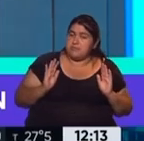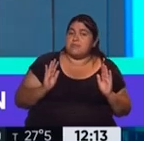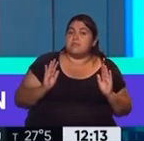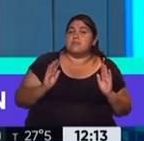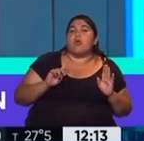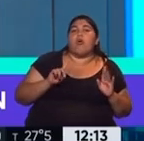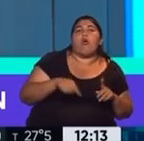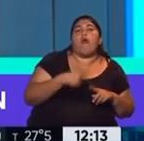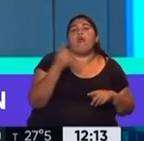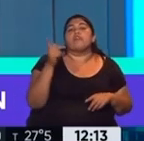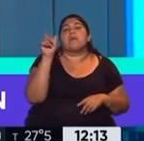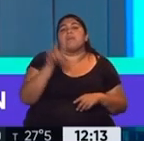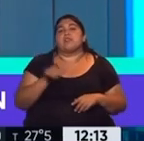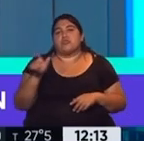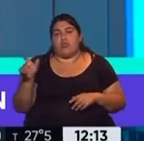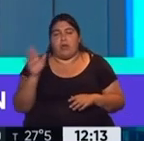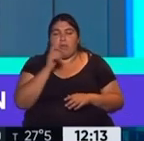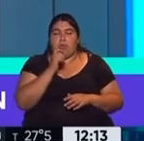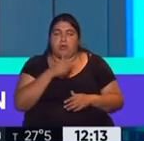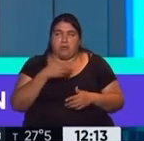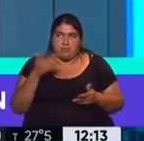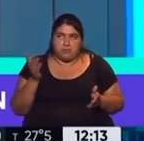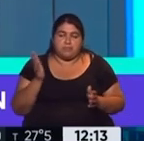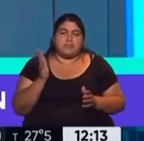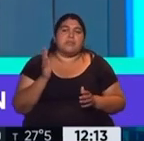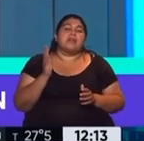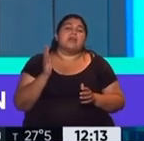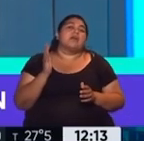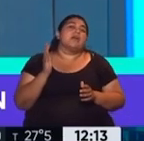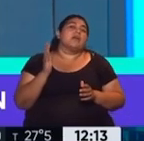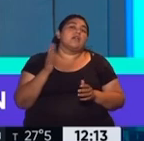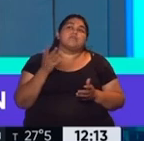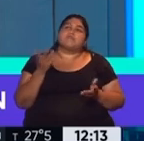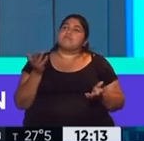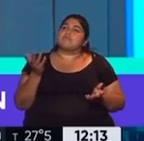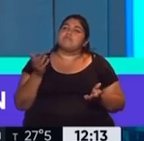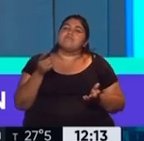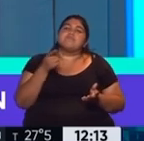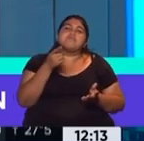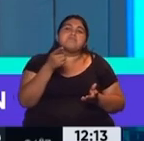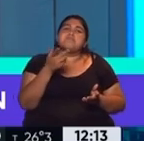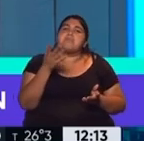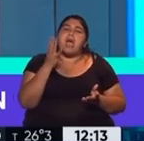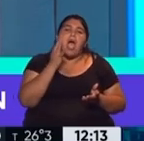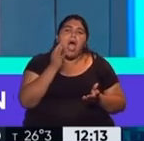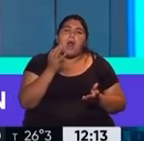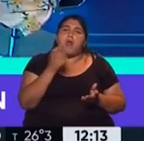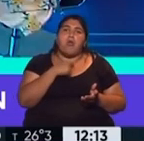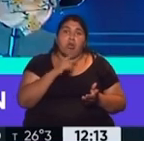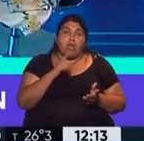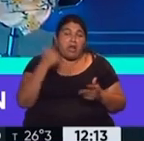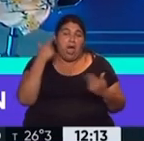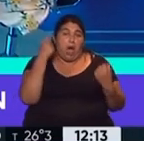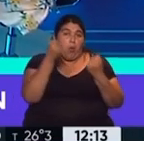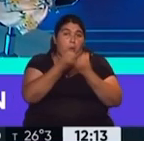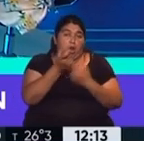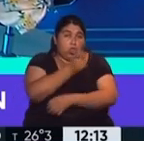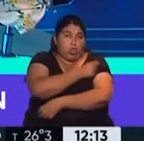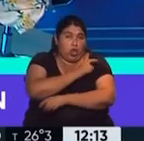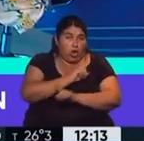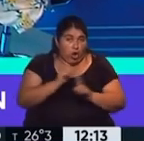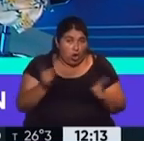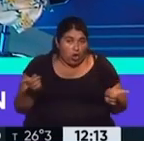pueden haber innumerables situaciones hasta situaciones de conciencia que no se quieren vacunar bueno